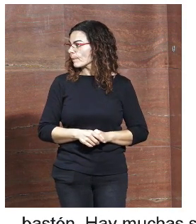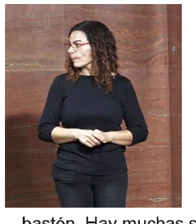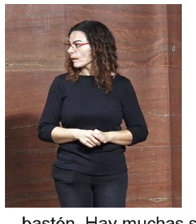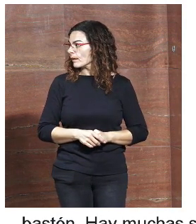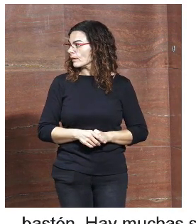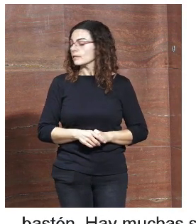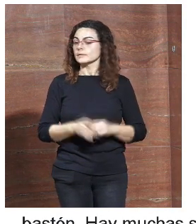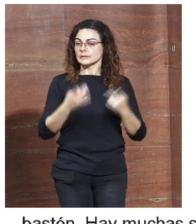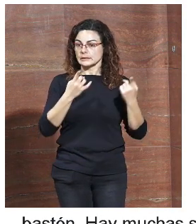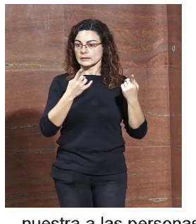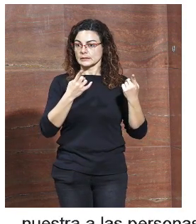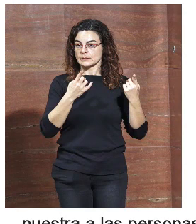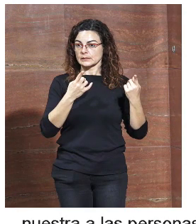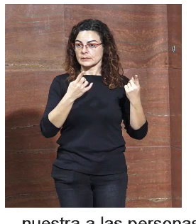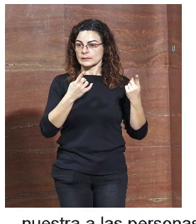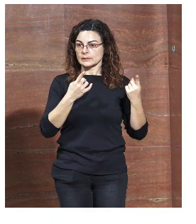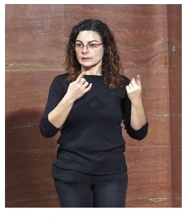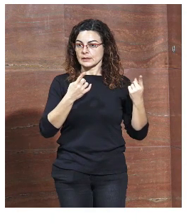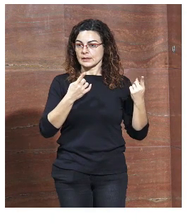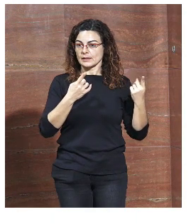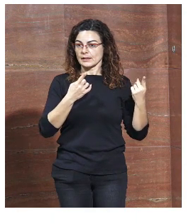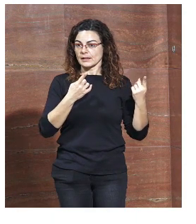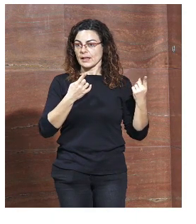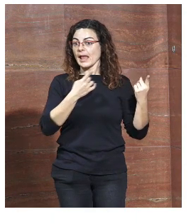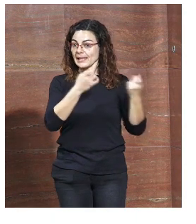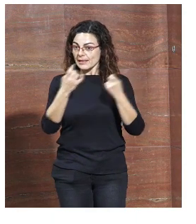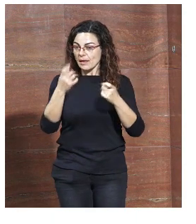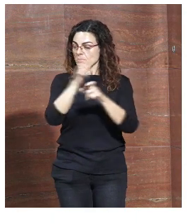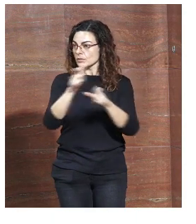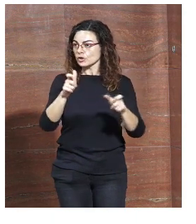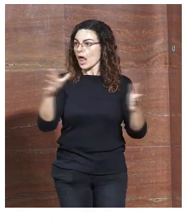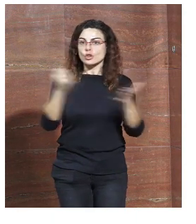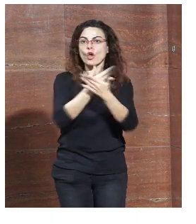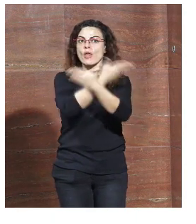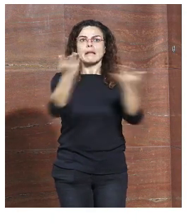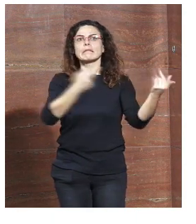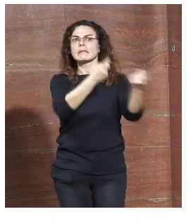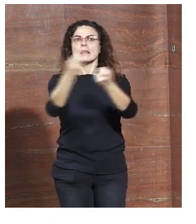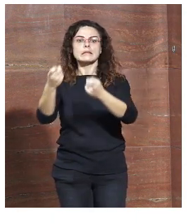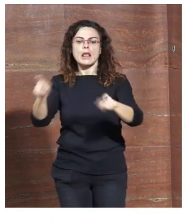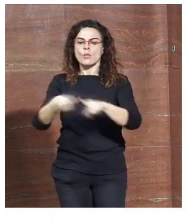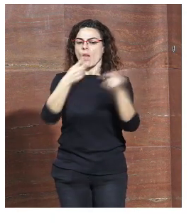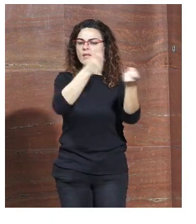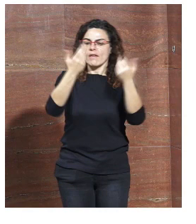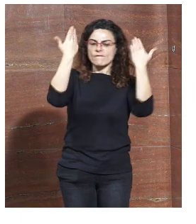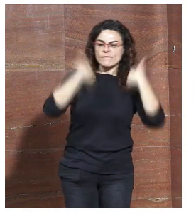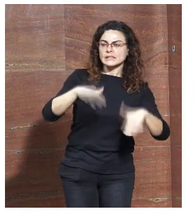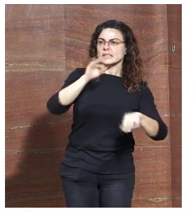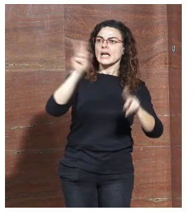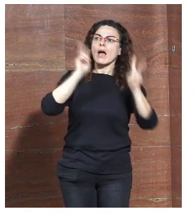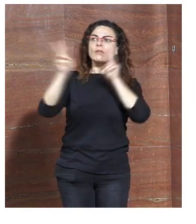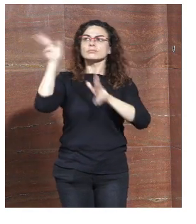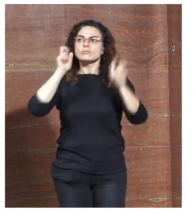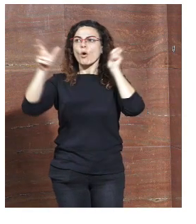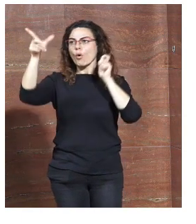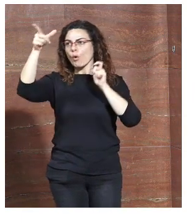Es necesario tener en cuenta las necesidades de todas las personas, tanto sean necesidades físicas como sensoriales o